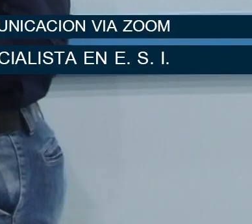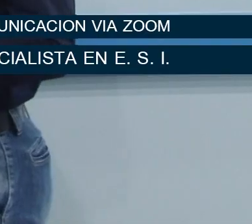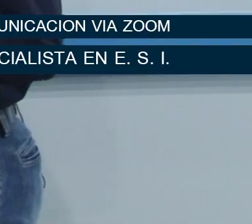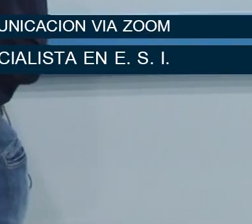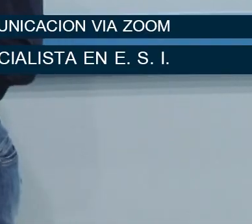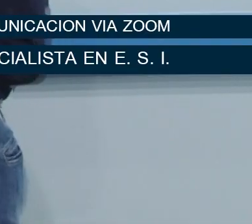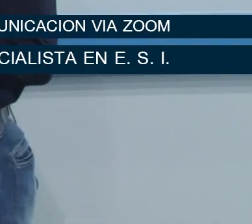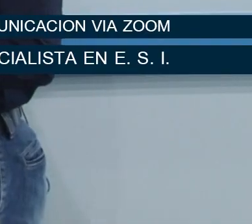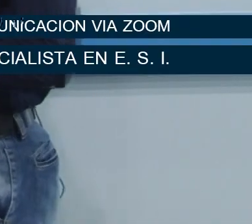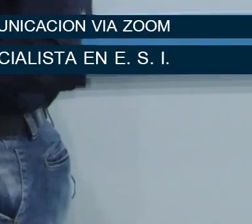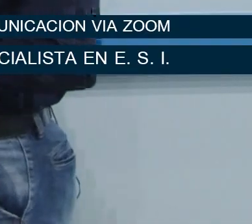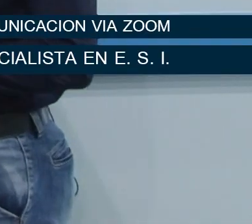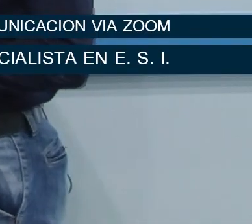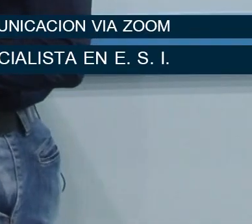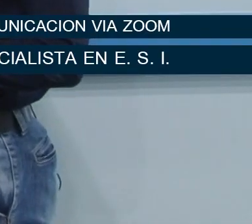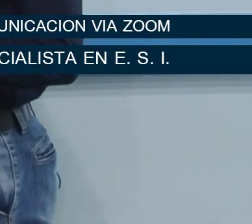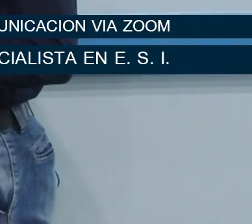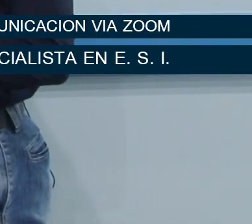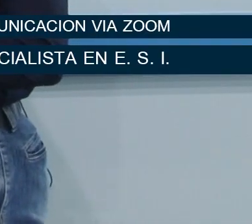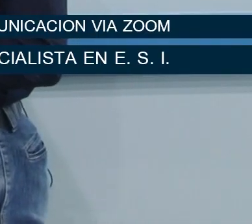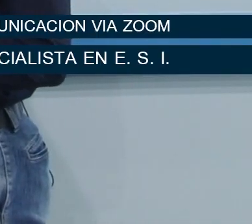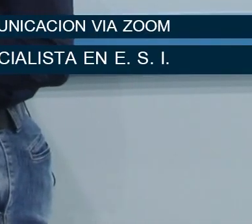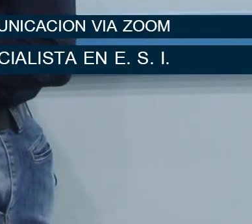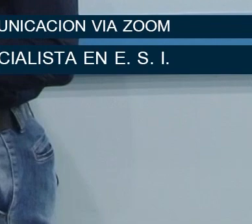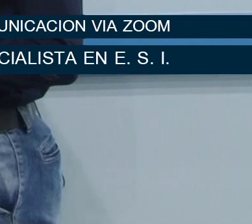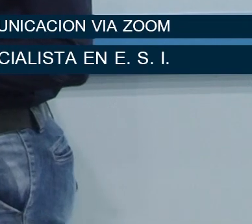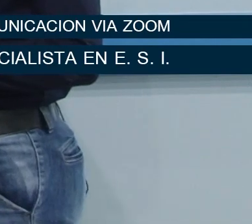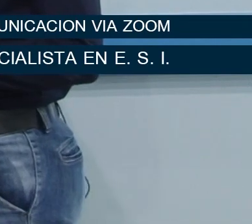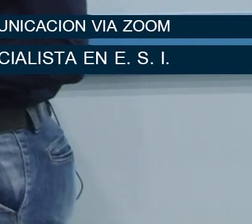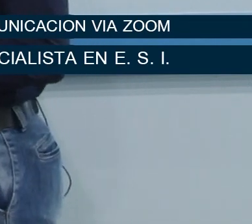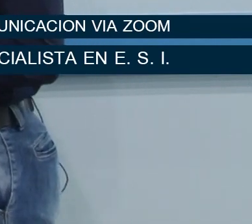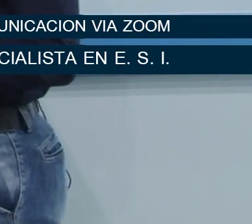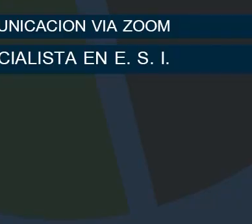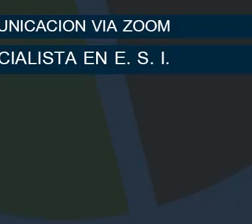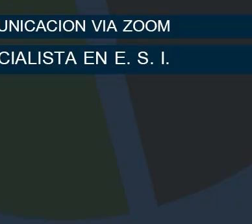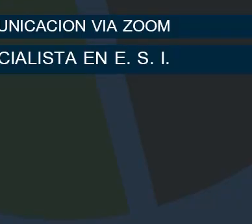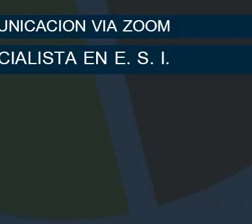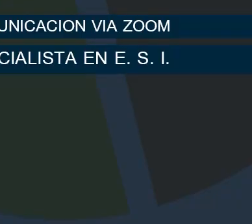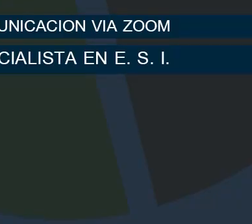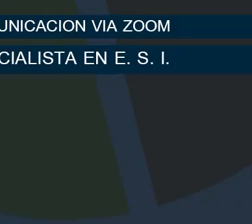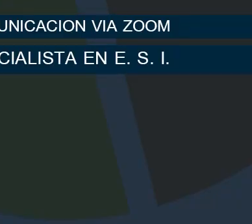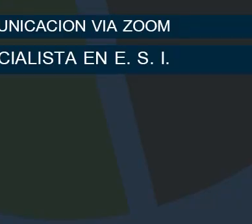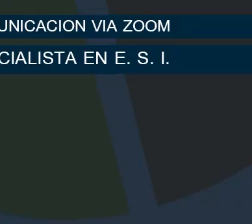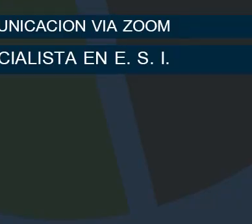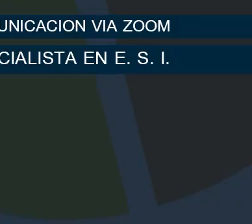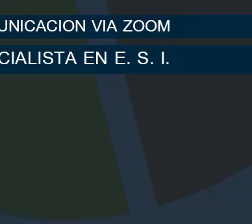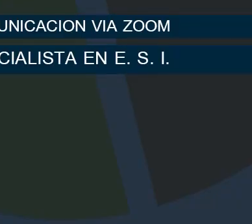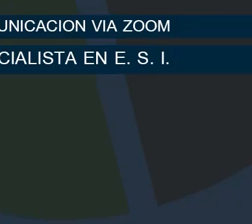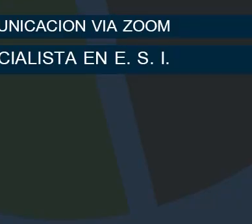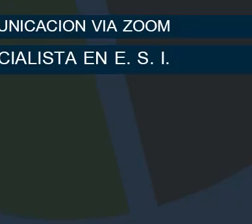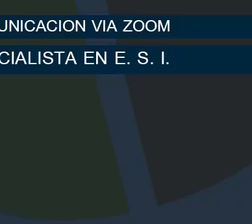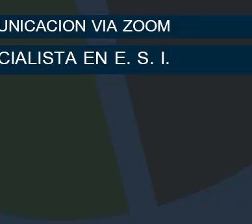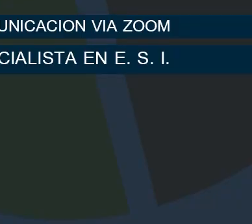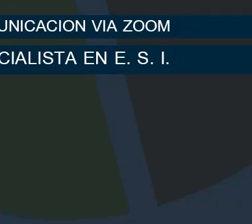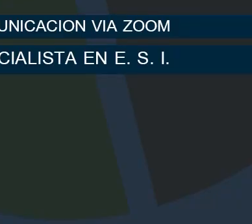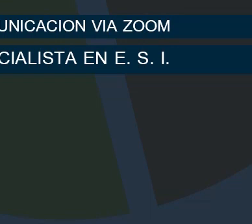se puede Dónde se puede conseguir en los centros de salud públicos hay gratuidad y disponibilidad